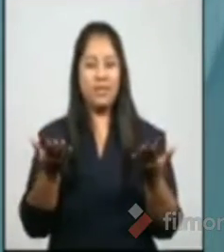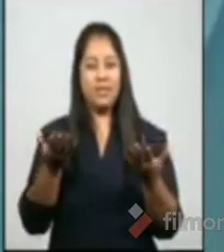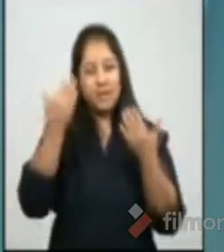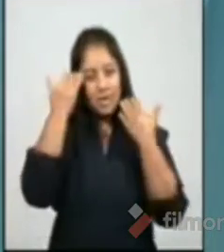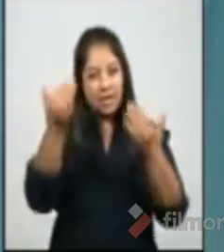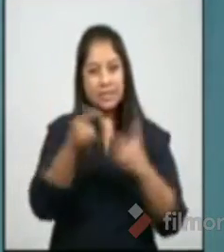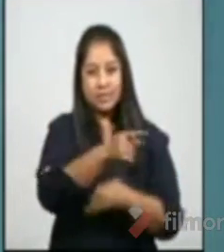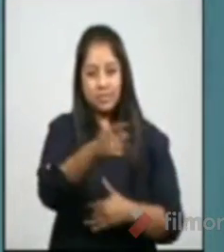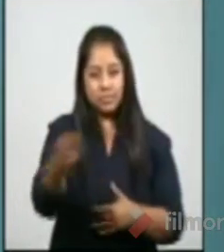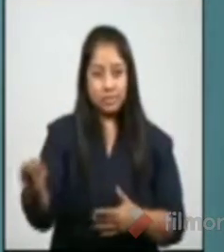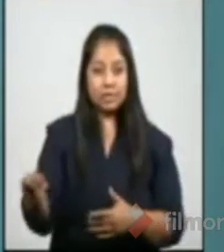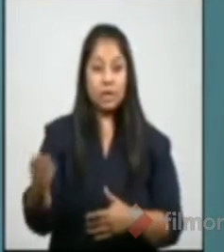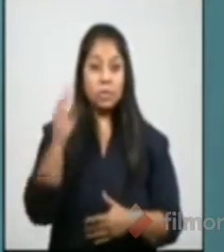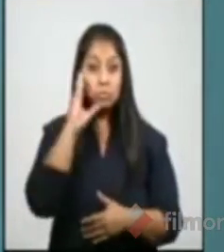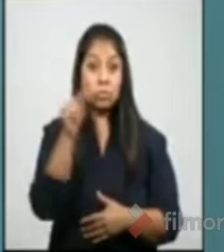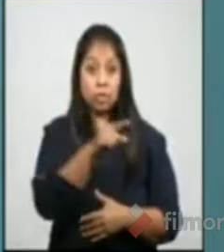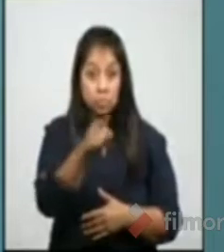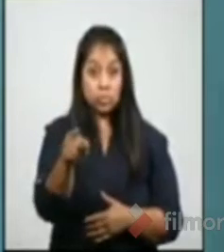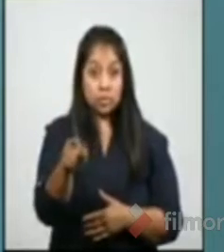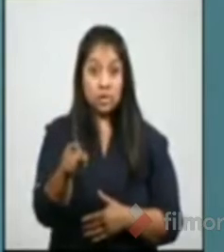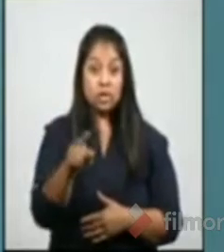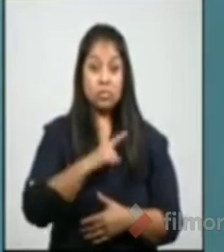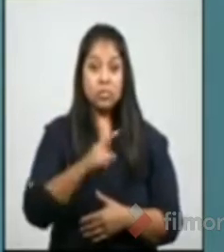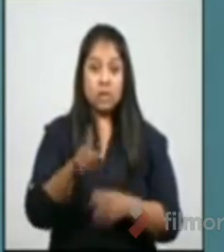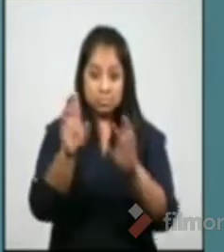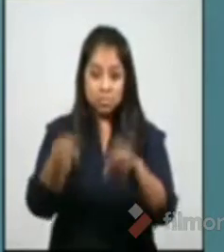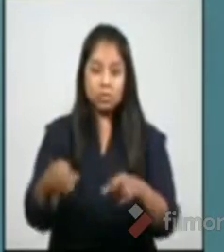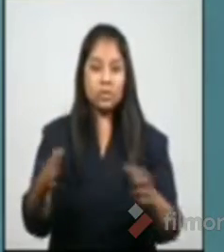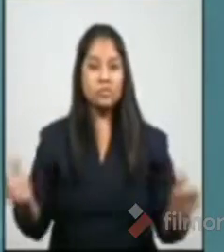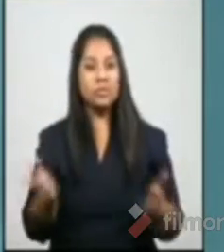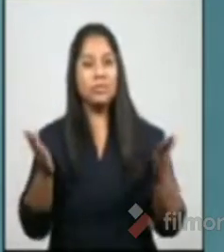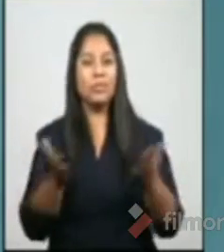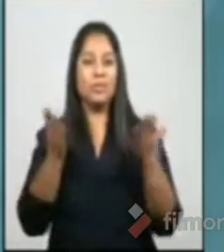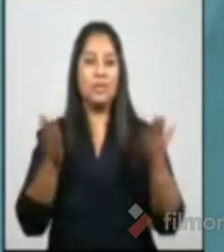Gracias a ustedes, porque son ustedes la gente que nos motiva.